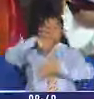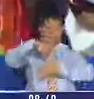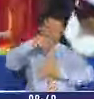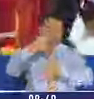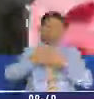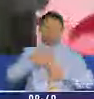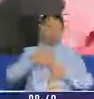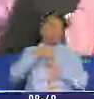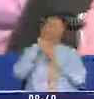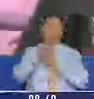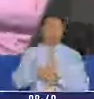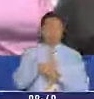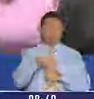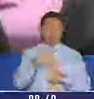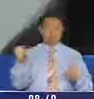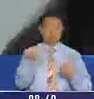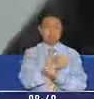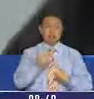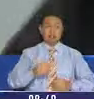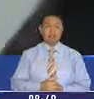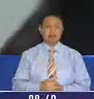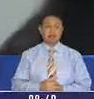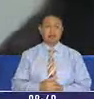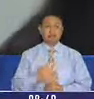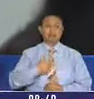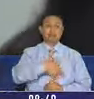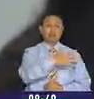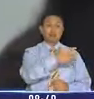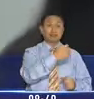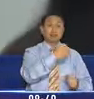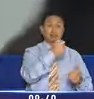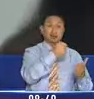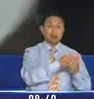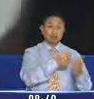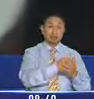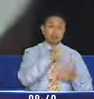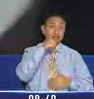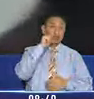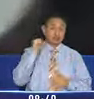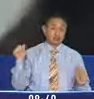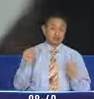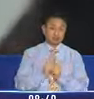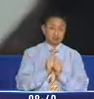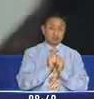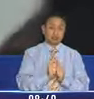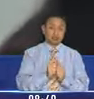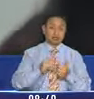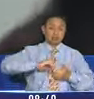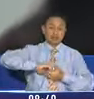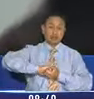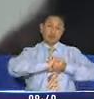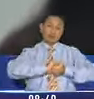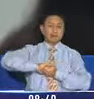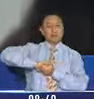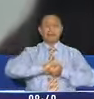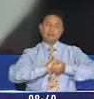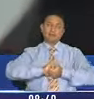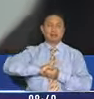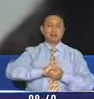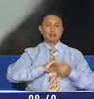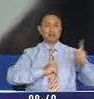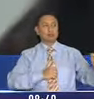de discriminación y violencia. Salí a comprar, me acuerdo que mi almuerzo con mi pareja, estábamos solo cogidas de la mano. Y vino